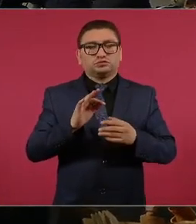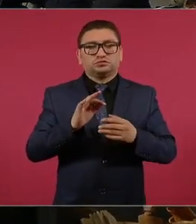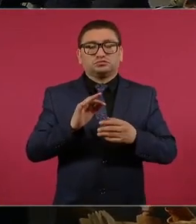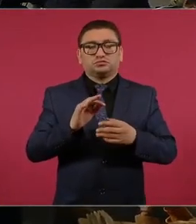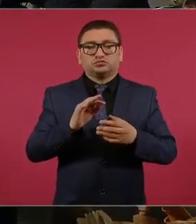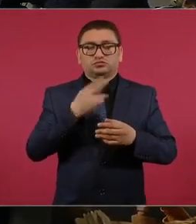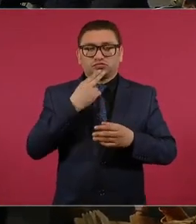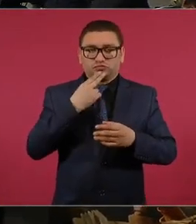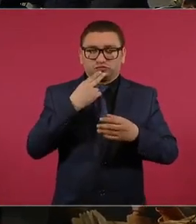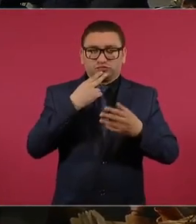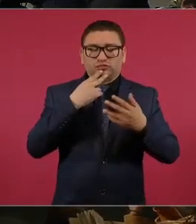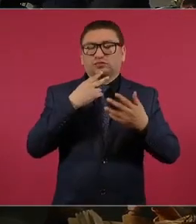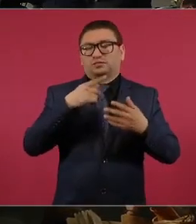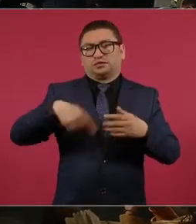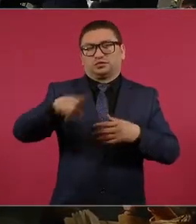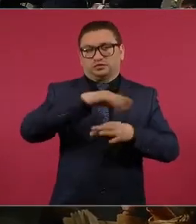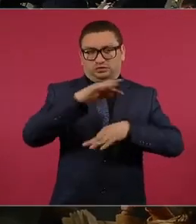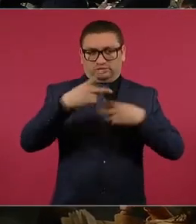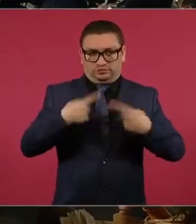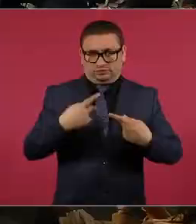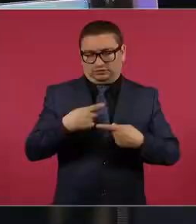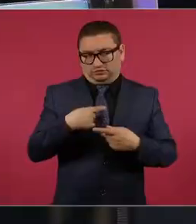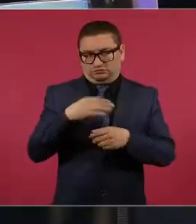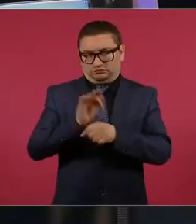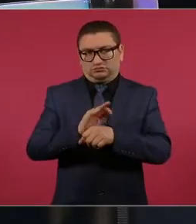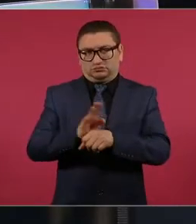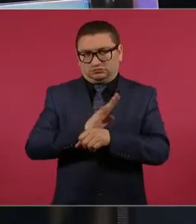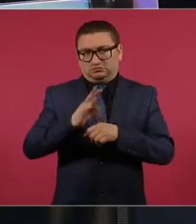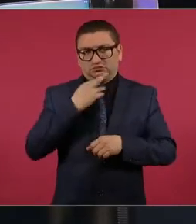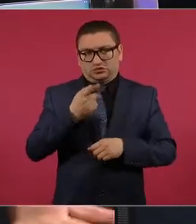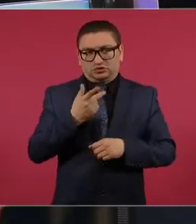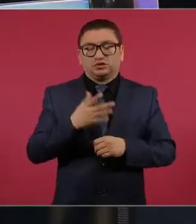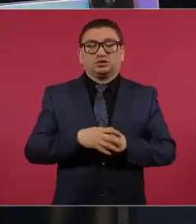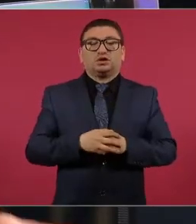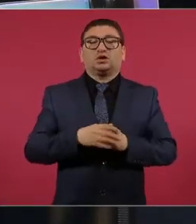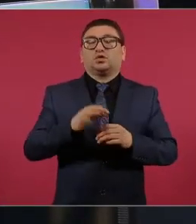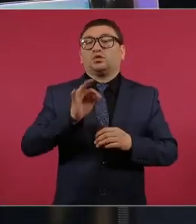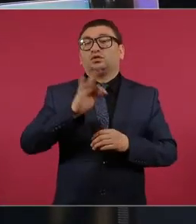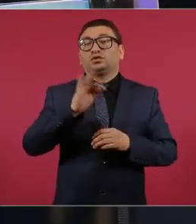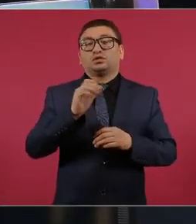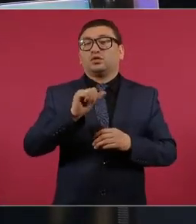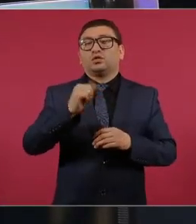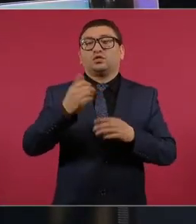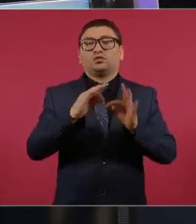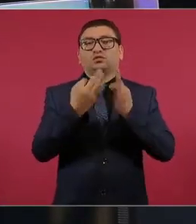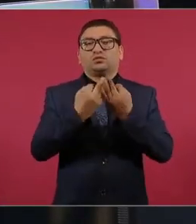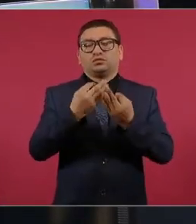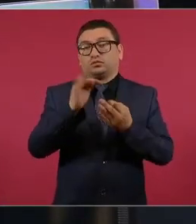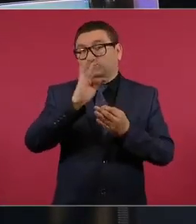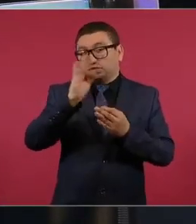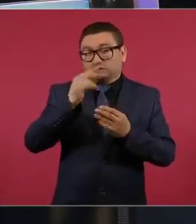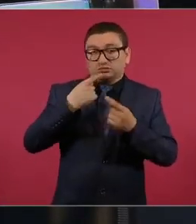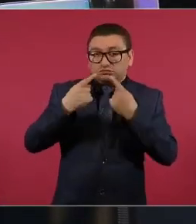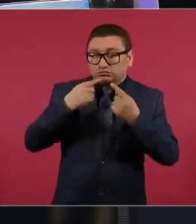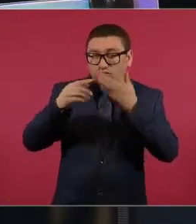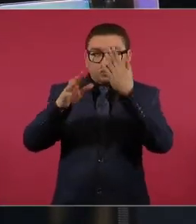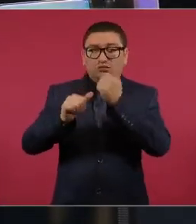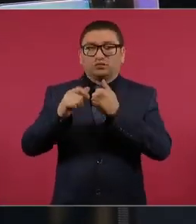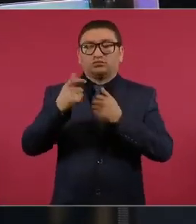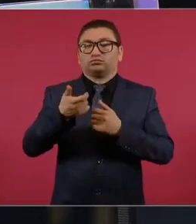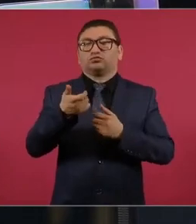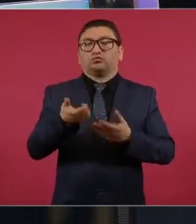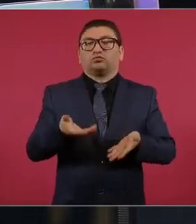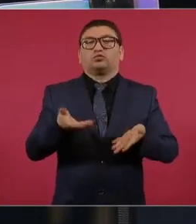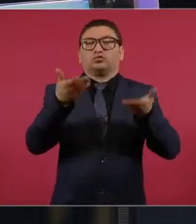beneficiosa para las y los usuarios y también saber si si hay una forma o han llegado a algún acuerdo para controlar el el costo de